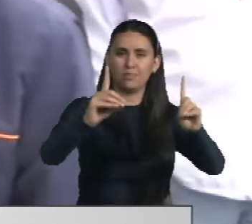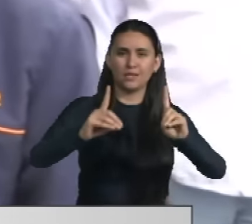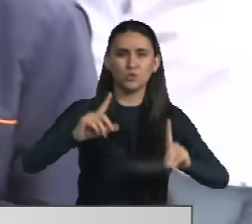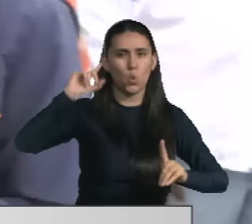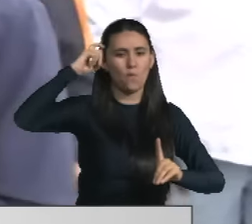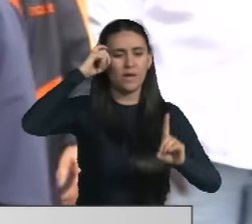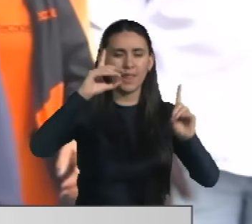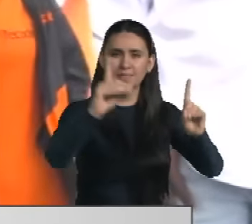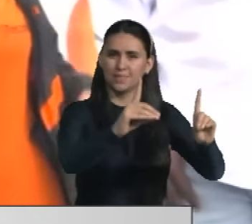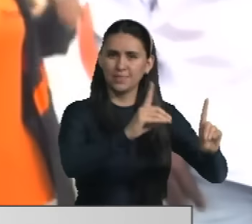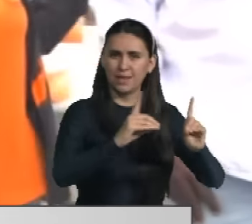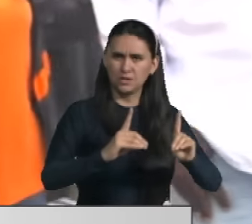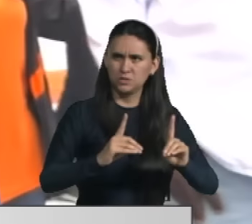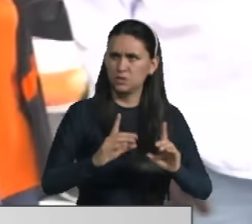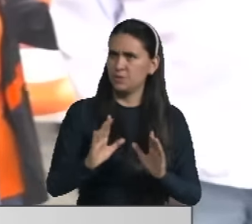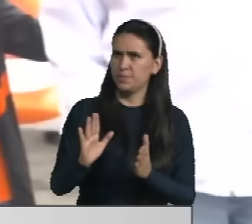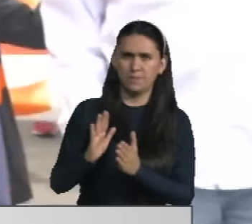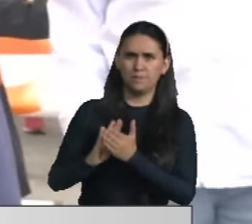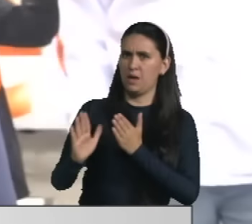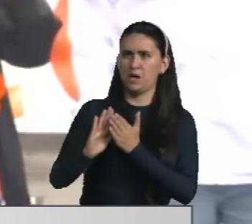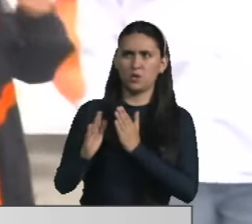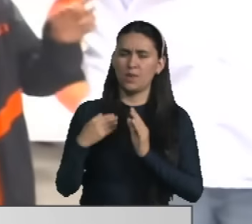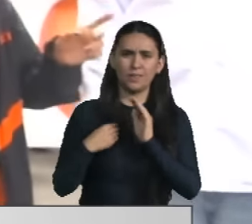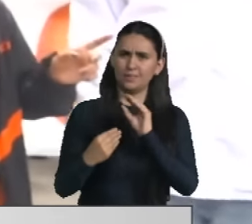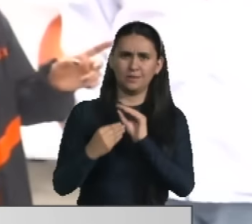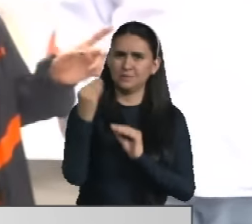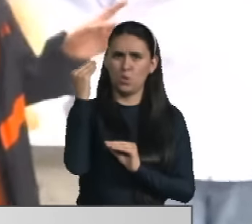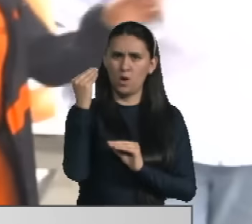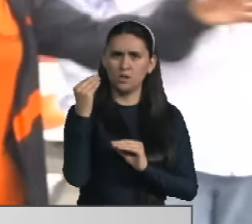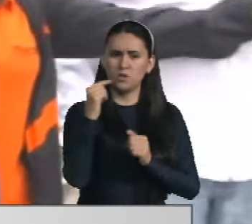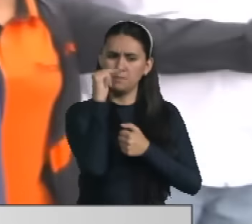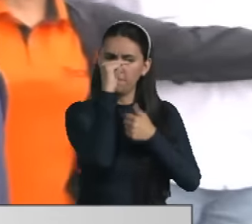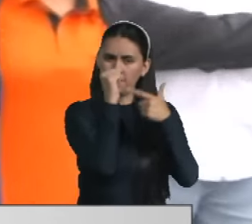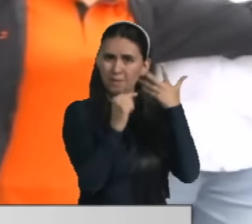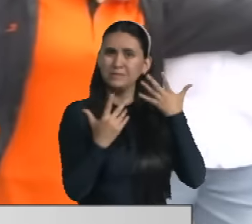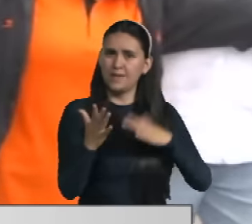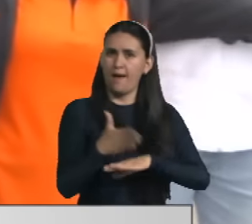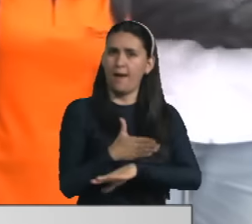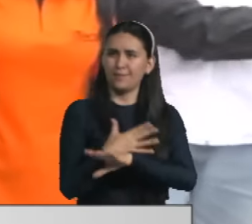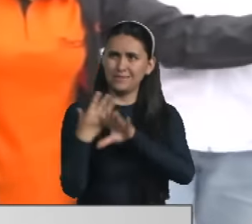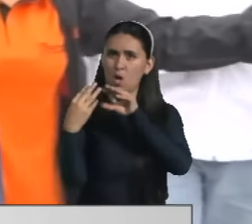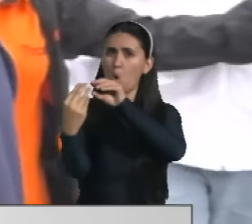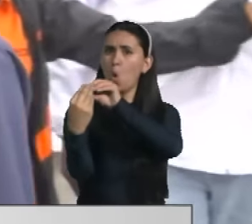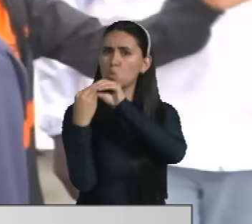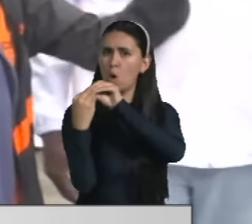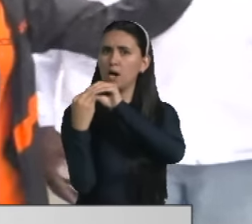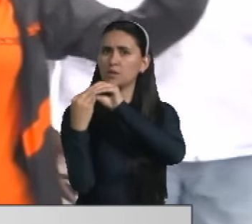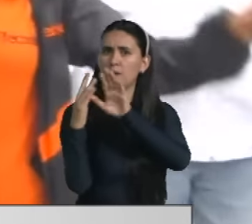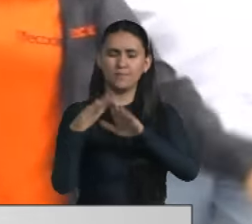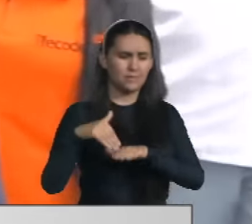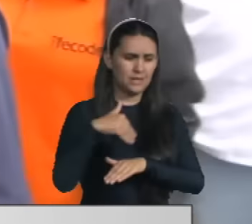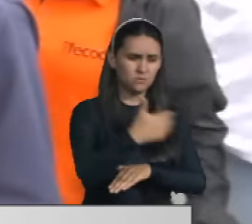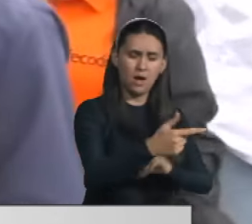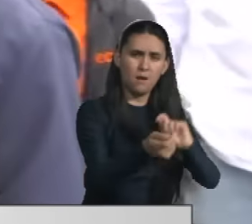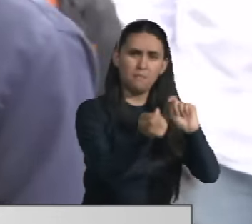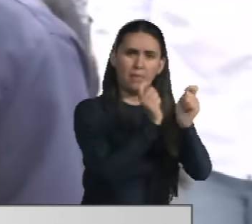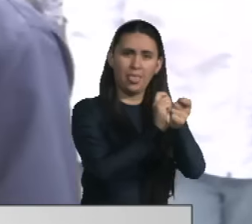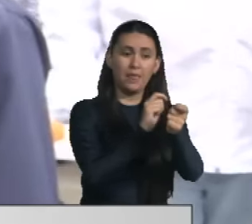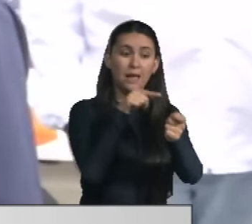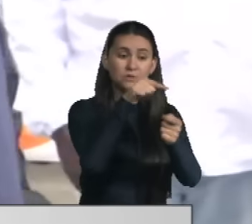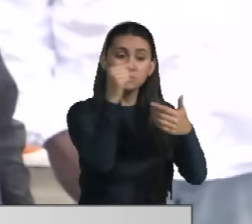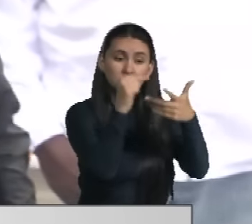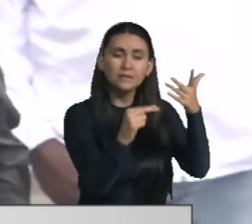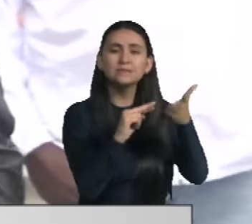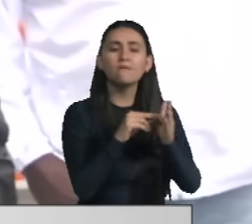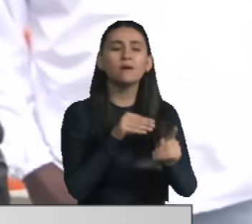gobierno, la cual nosotros no estamos de acuerdo porque hay unos puntos claro que generan la privatización de la educación. Por